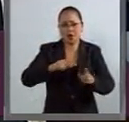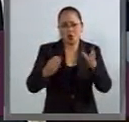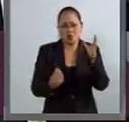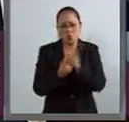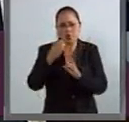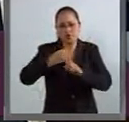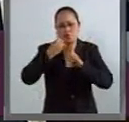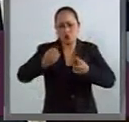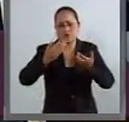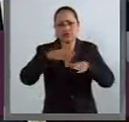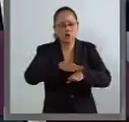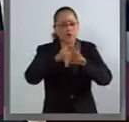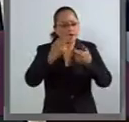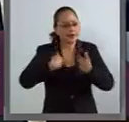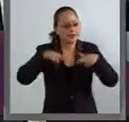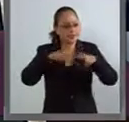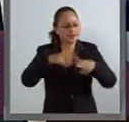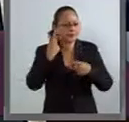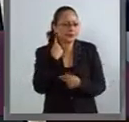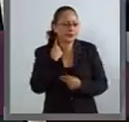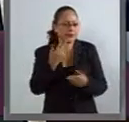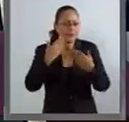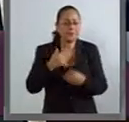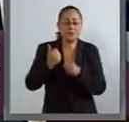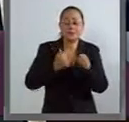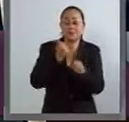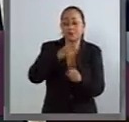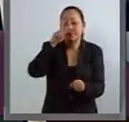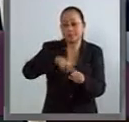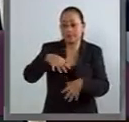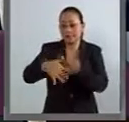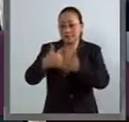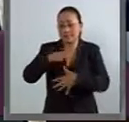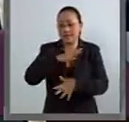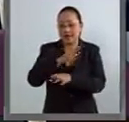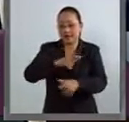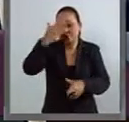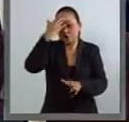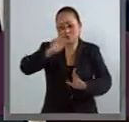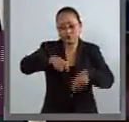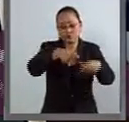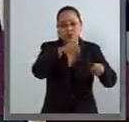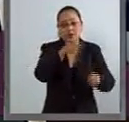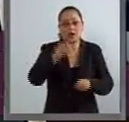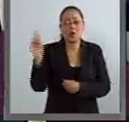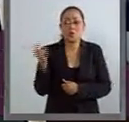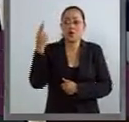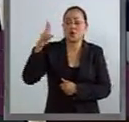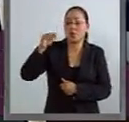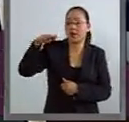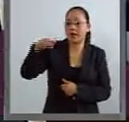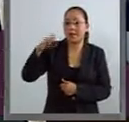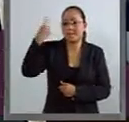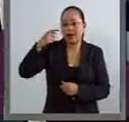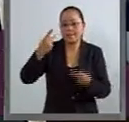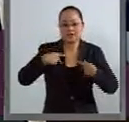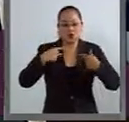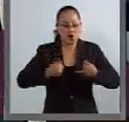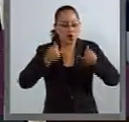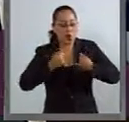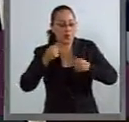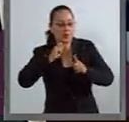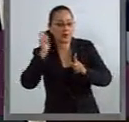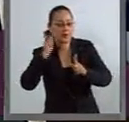la representación política. En 2015 recibió el reconocimiento de la Universidad Nacional para jóvenes académicos en el